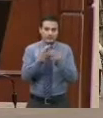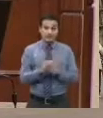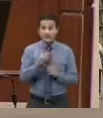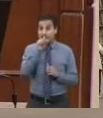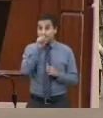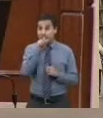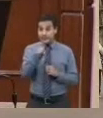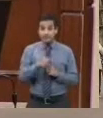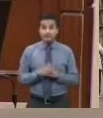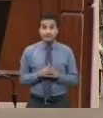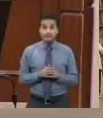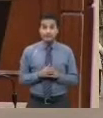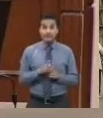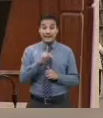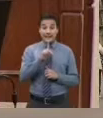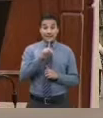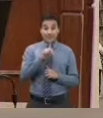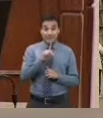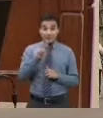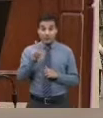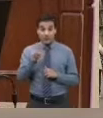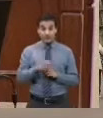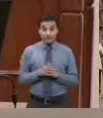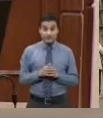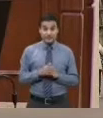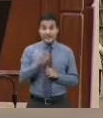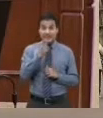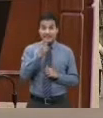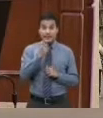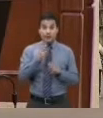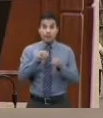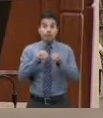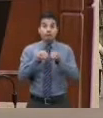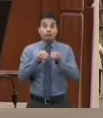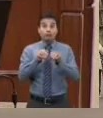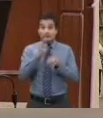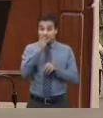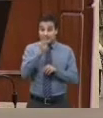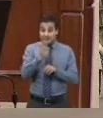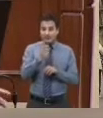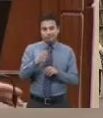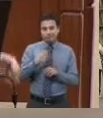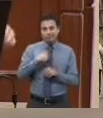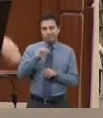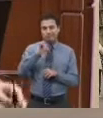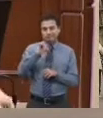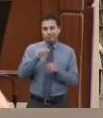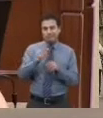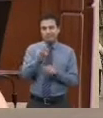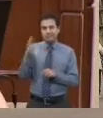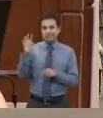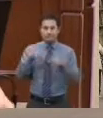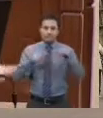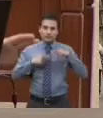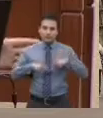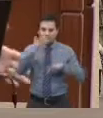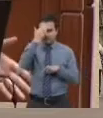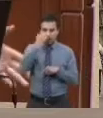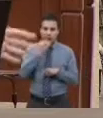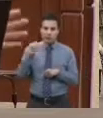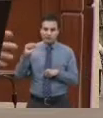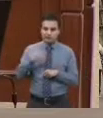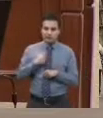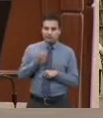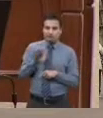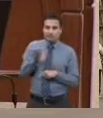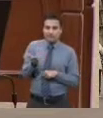existió deslinde del Partido Verde respecto a los mensajes difundidos por los influencers. De lo anterior, entonces, se arriba a la conclusión de que